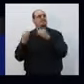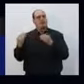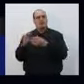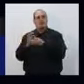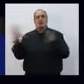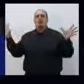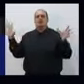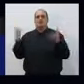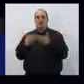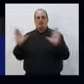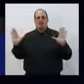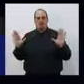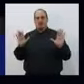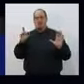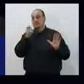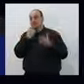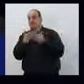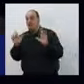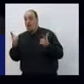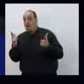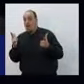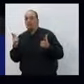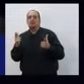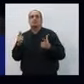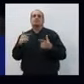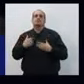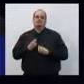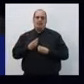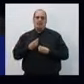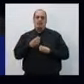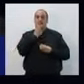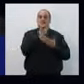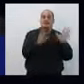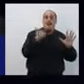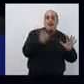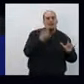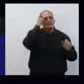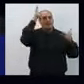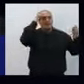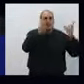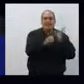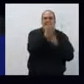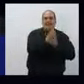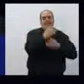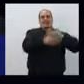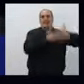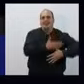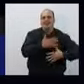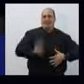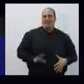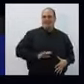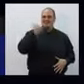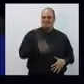libertad y miedo cuando hay libertad hay creatividad hay innovación hay ganas de emprender hay desarrollo